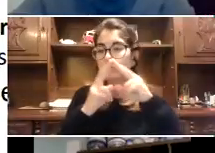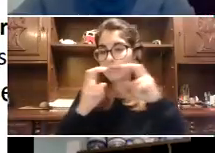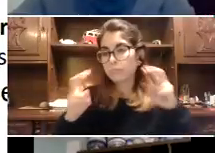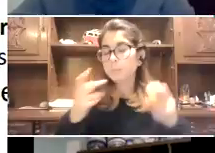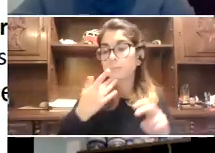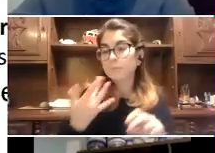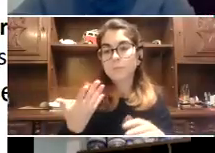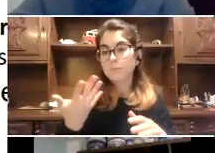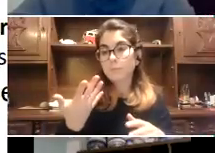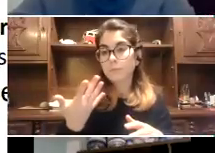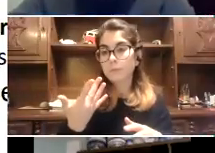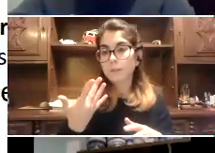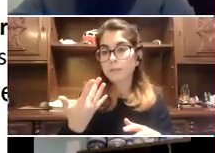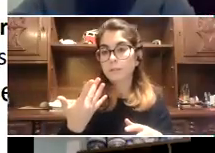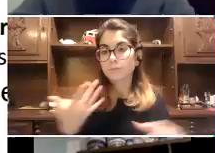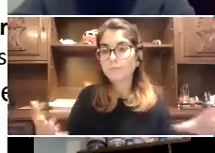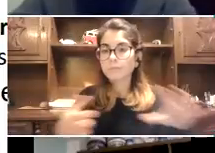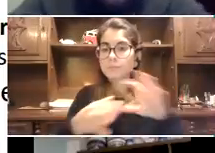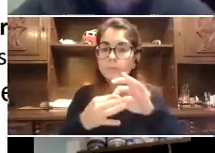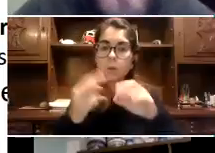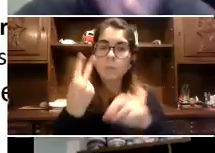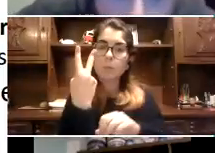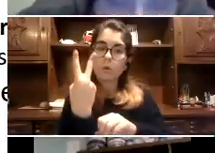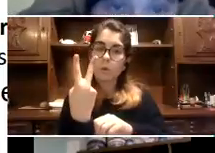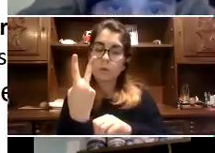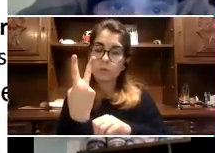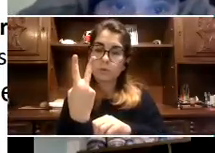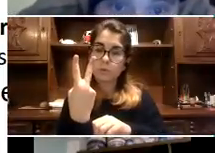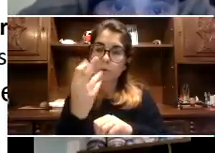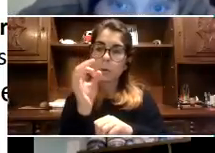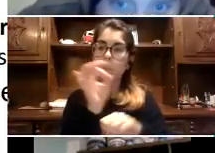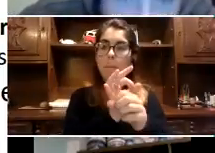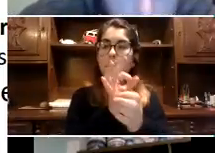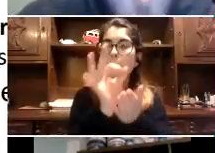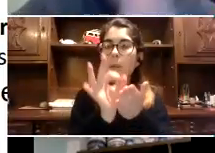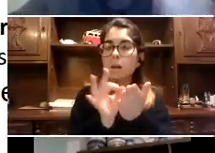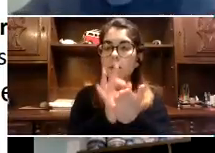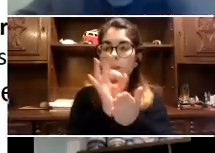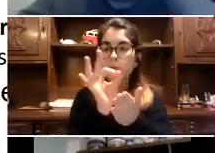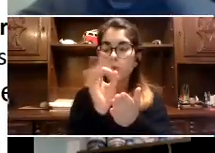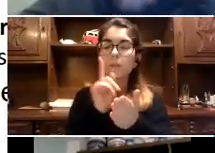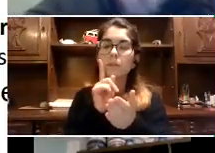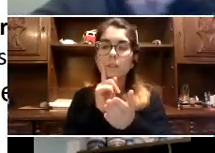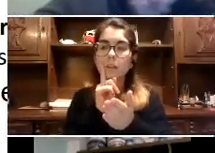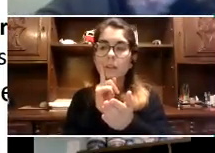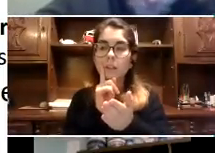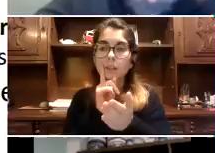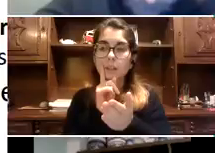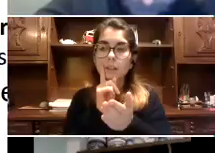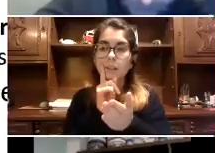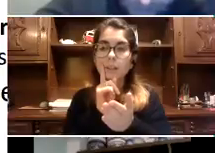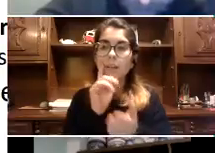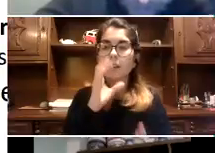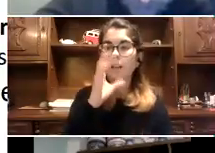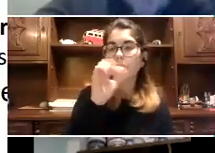a su vez compuesto por estos dos tipos de partículas que presentan esta propiedad que le llamamos carga eléctrica, el electrón con